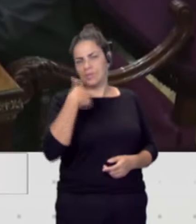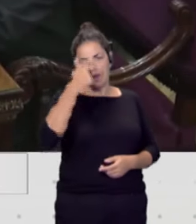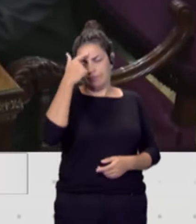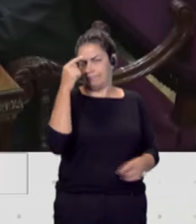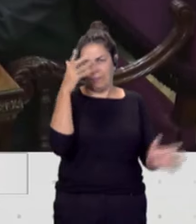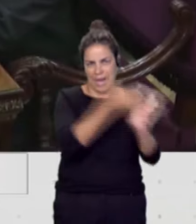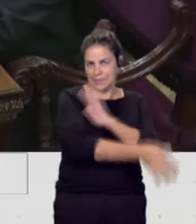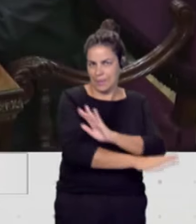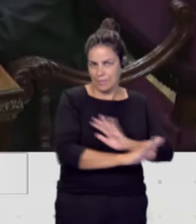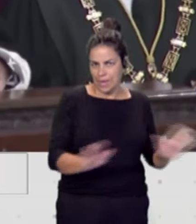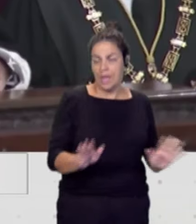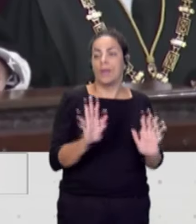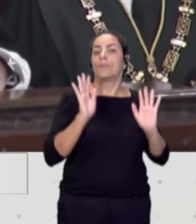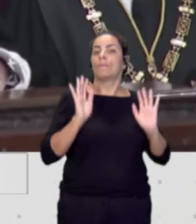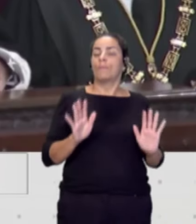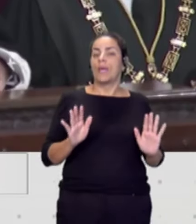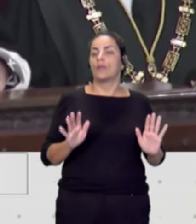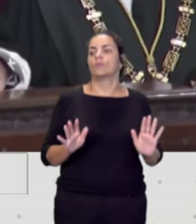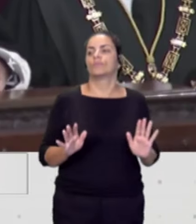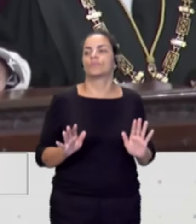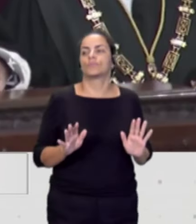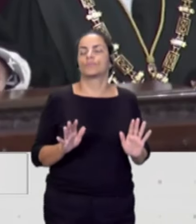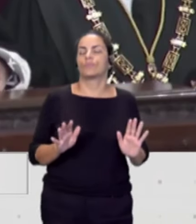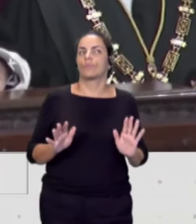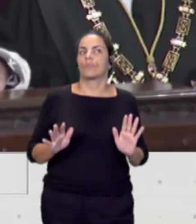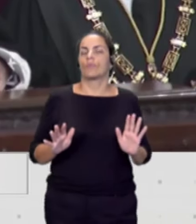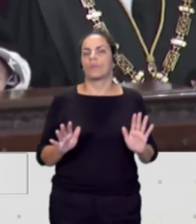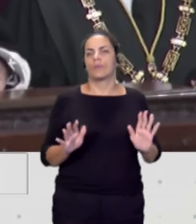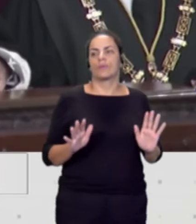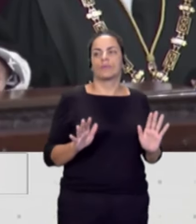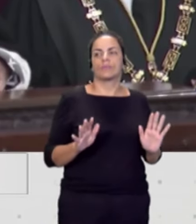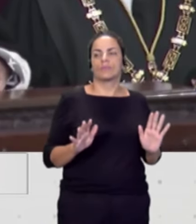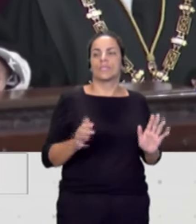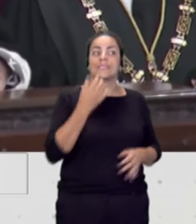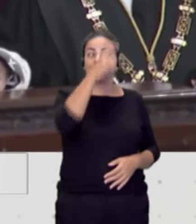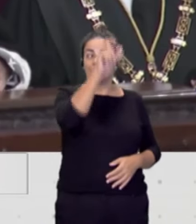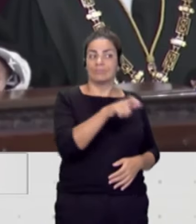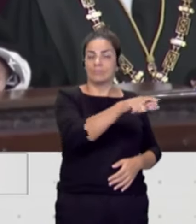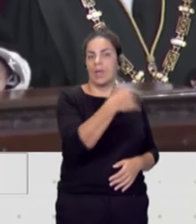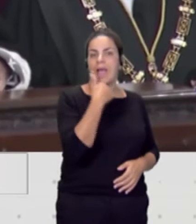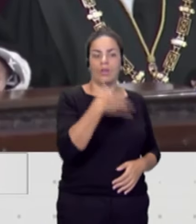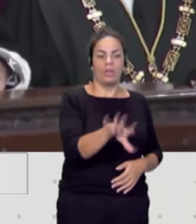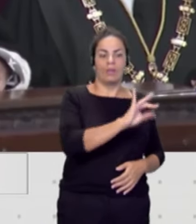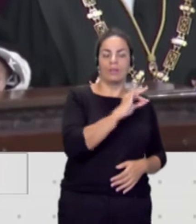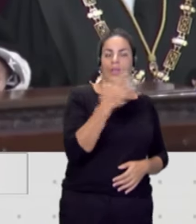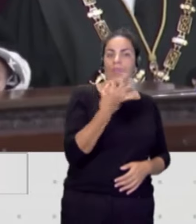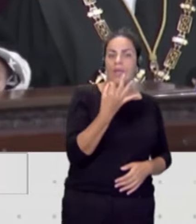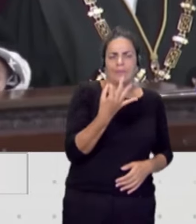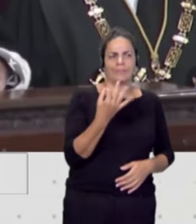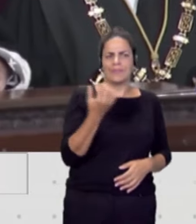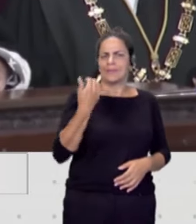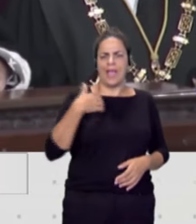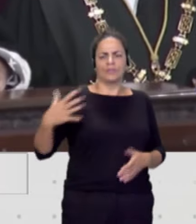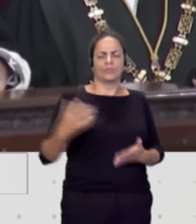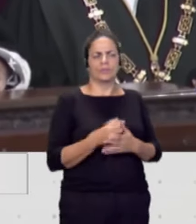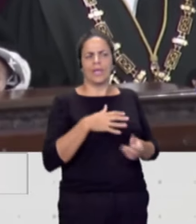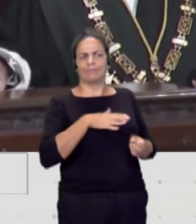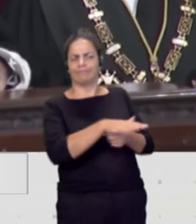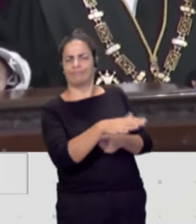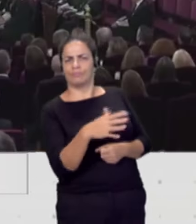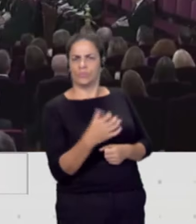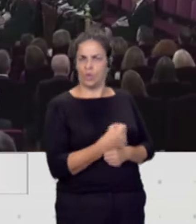va a pasar cuando este señor tenga que tomar decisiones de algún tipo? Todo va a estar ya condicionado. Sí, se le va a cuestionar todo. Y ese es el